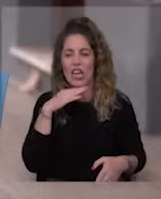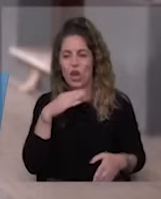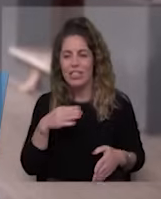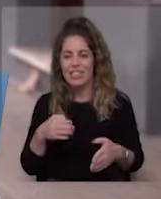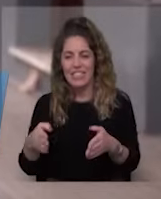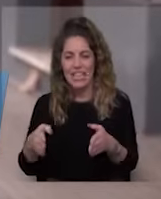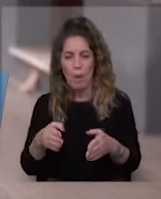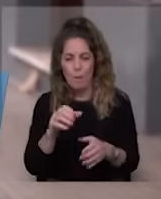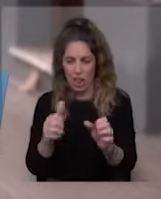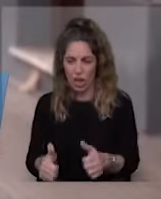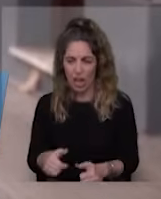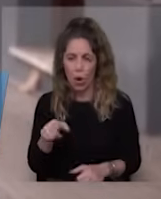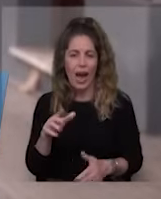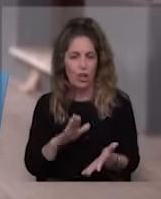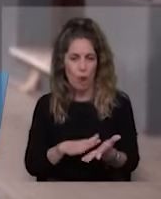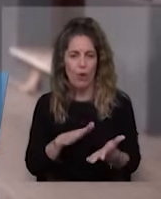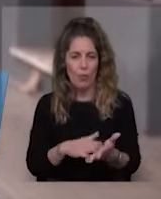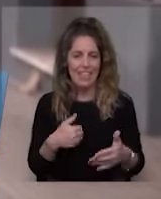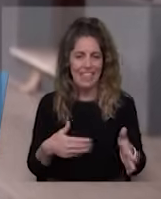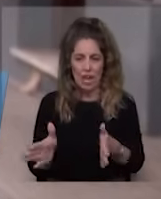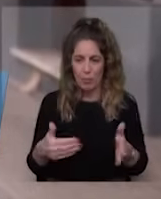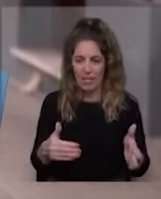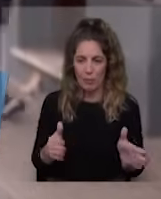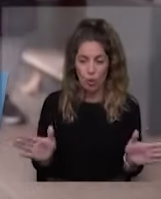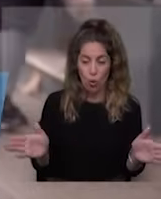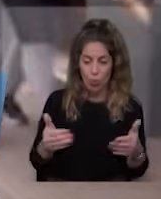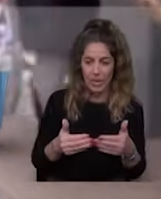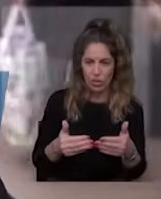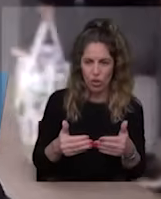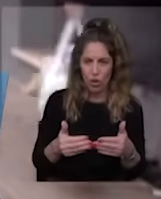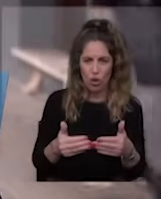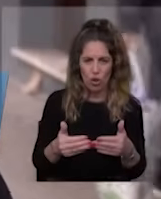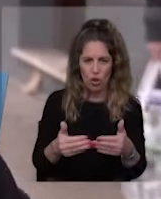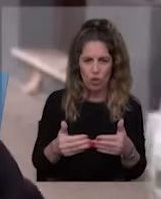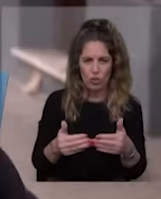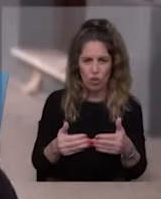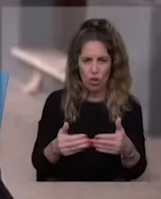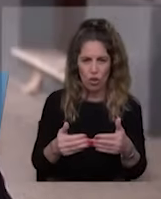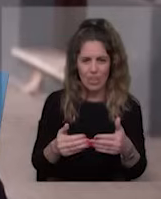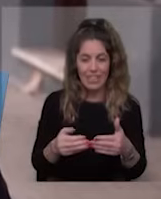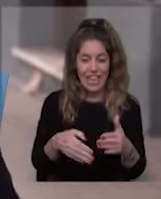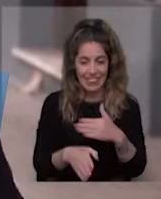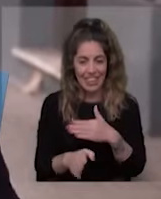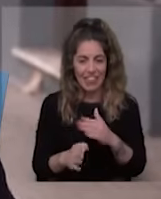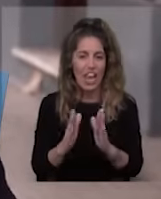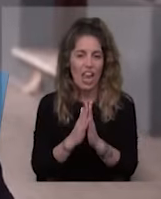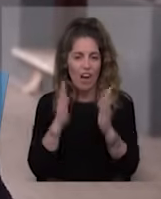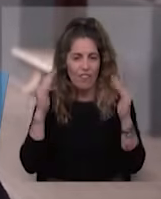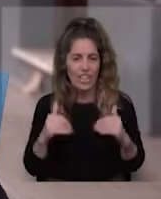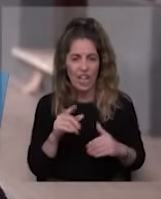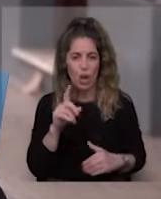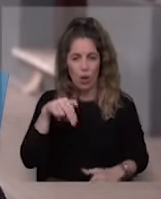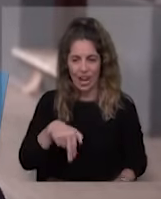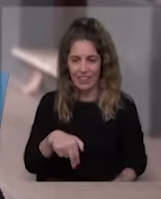comprobé que tenía el apartamento blindado y en la entrada la Virgen de Luján que es la Virgen de los